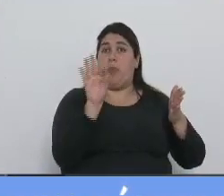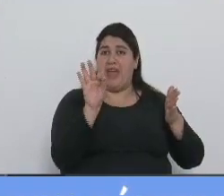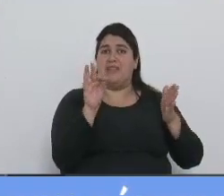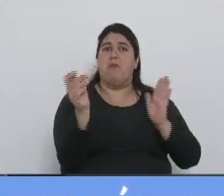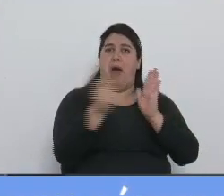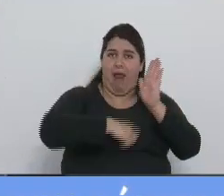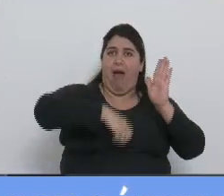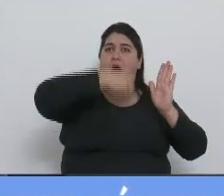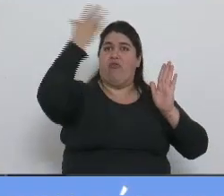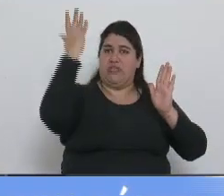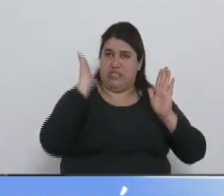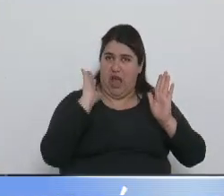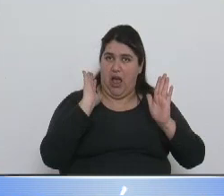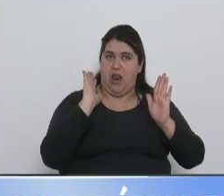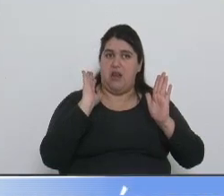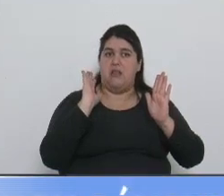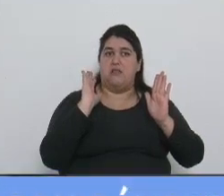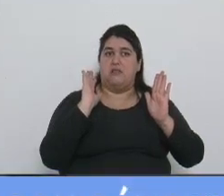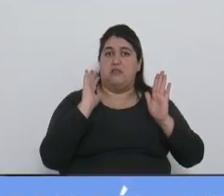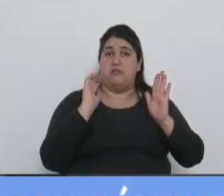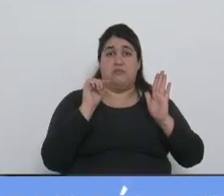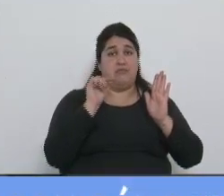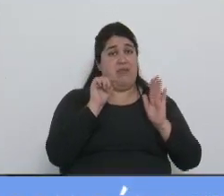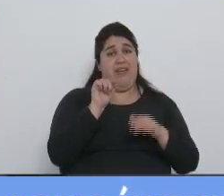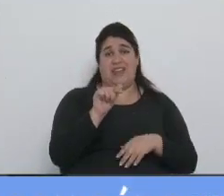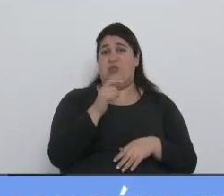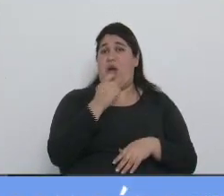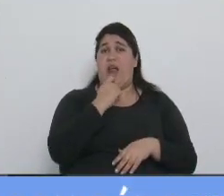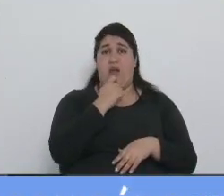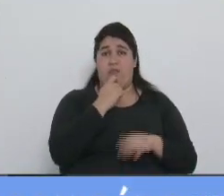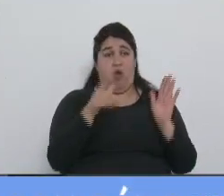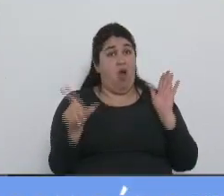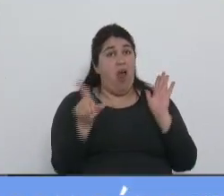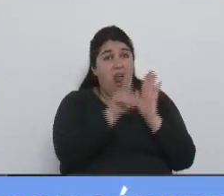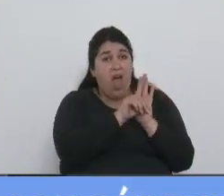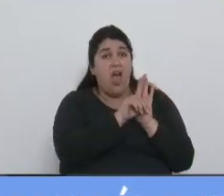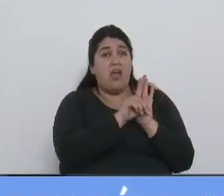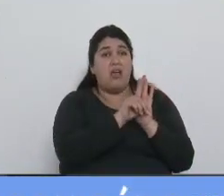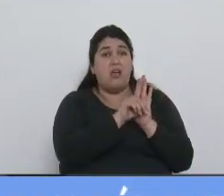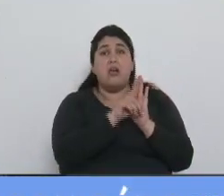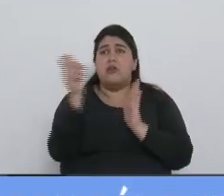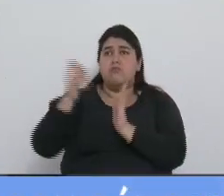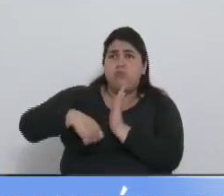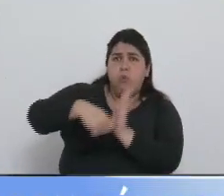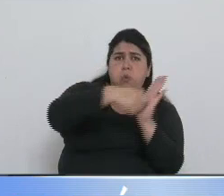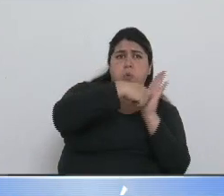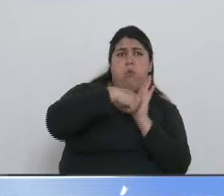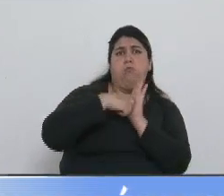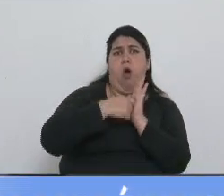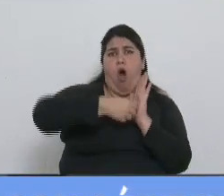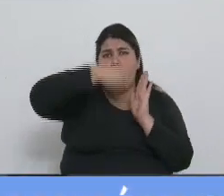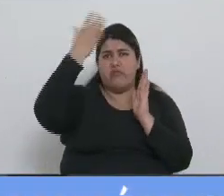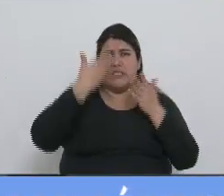reglamentada. Este es un claro ejemplo de que una ley sin la reglamentación correcta muchas